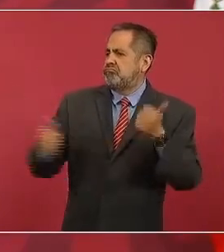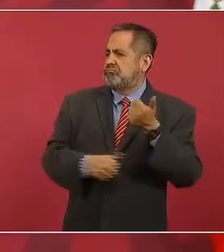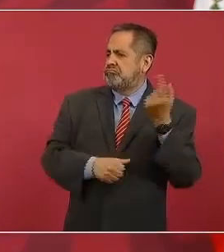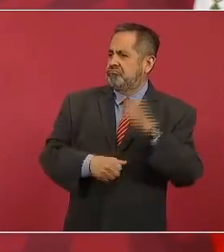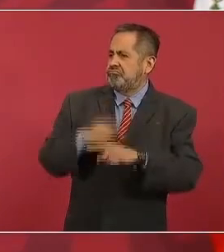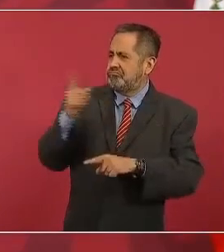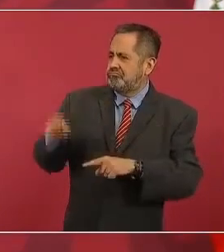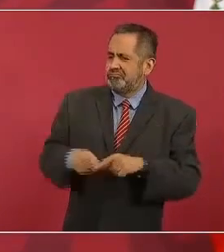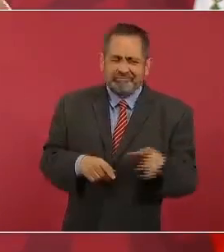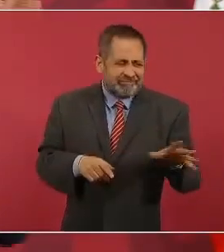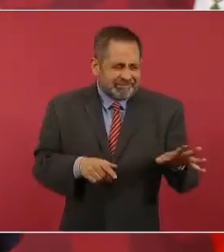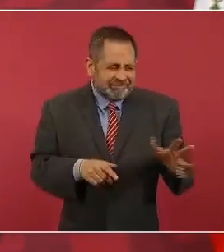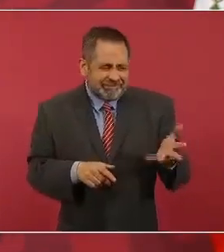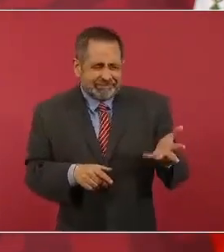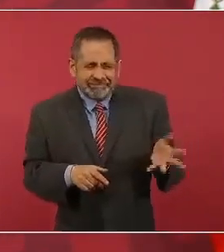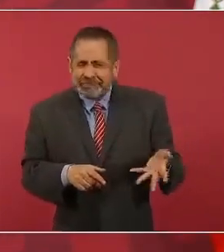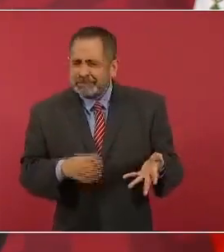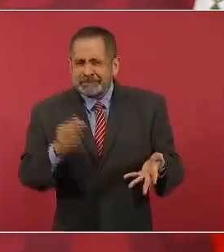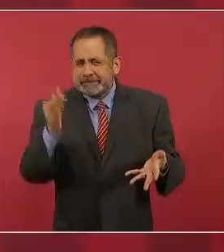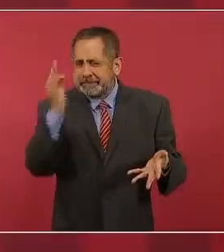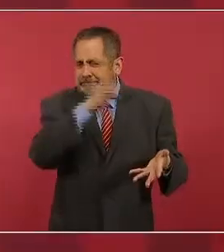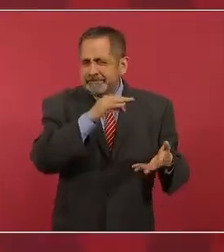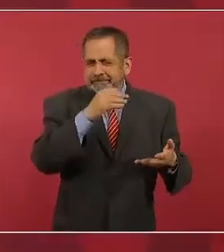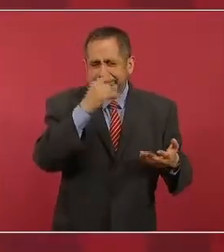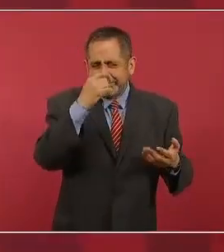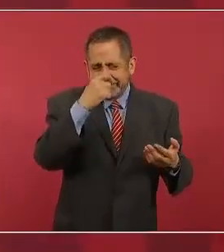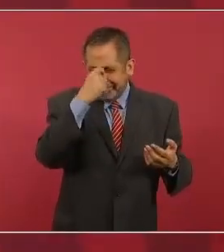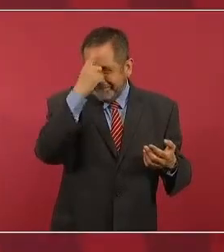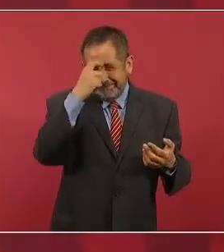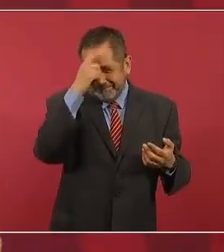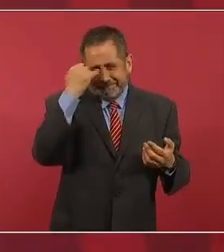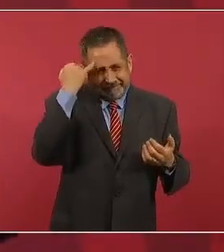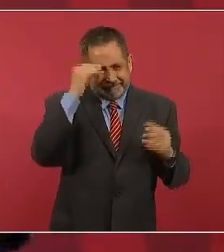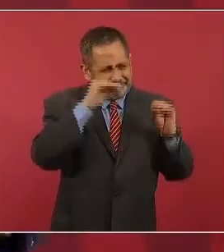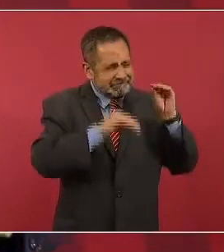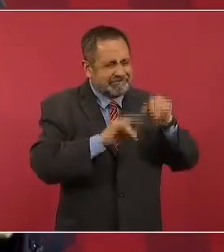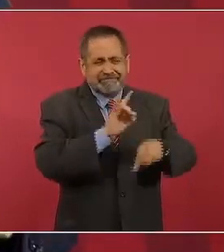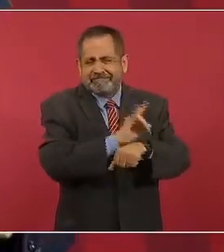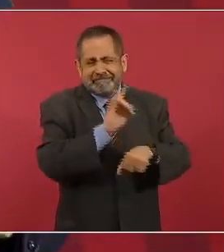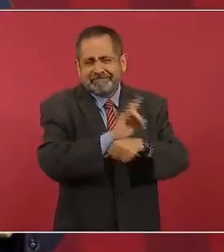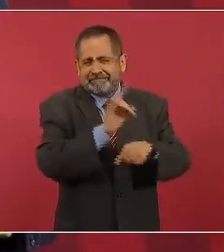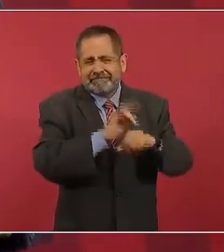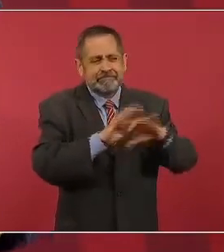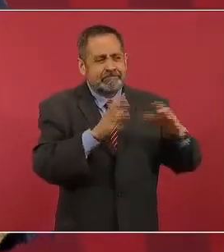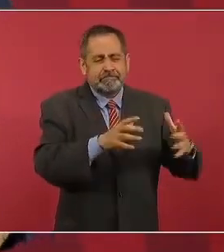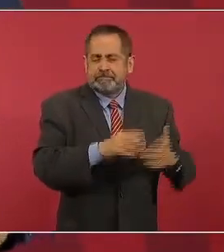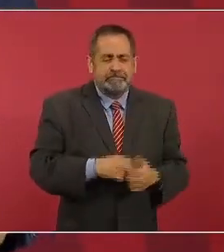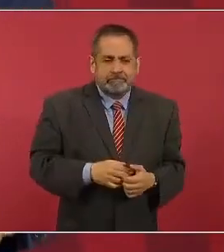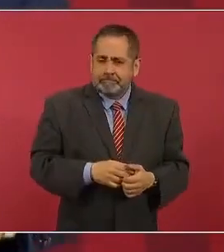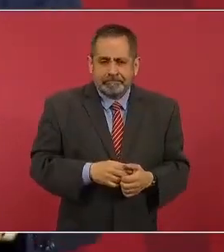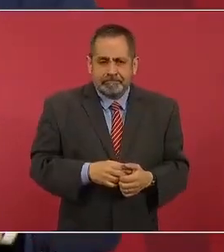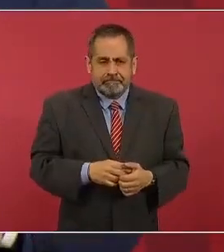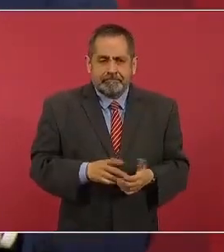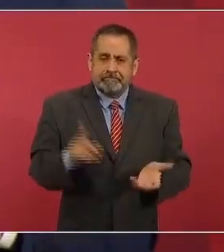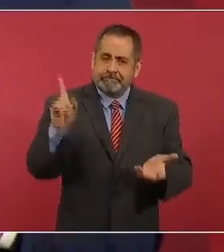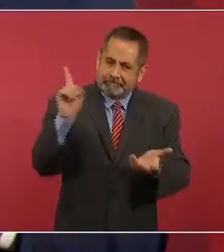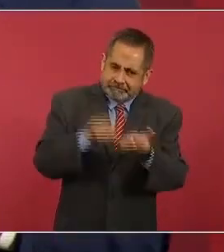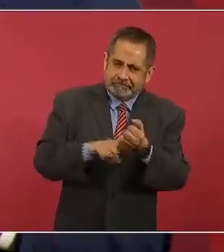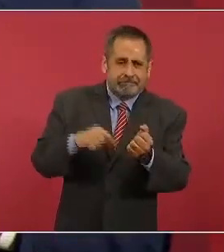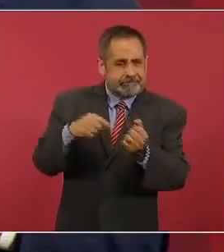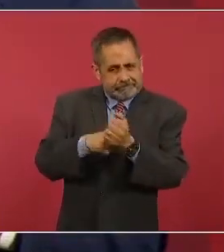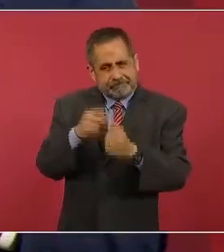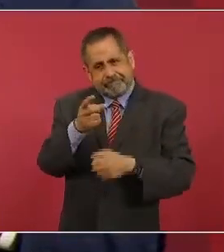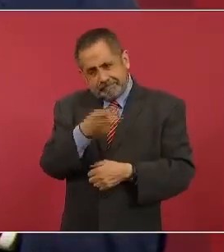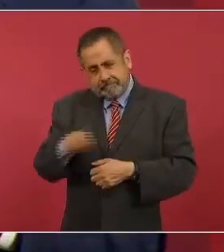y ese mundo, ¿no?, de las series, pero no se conoce esto otro, que duele